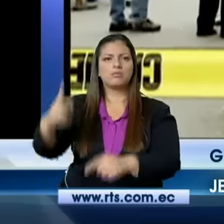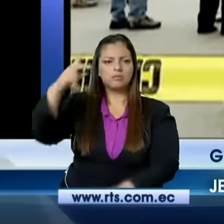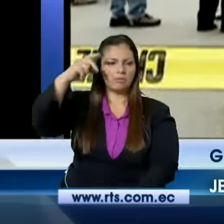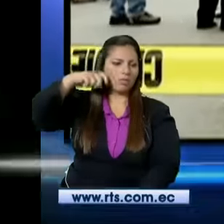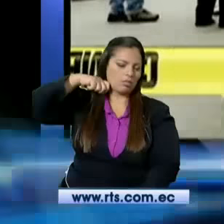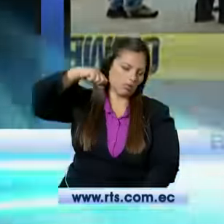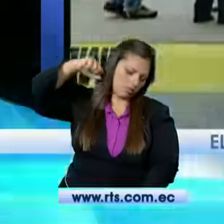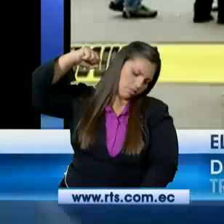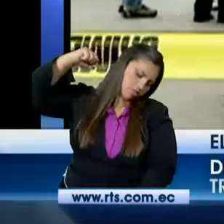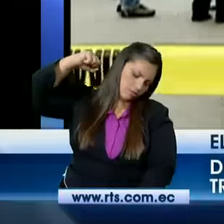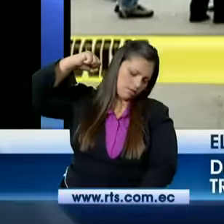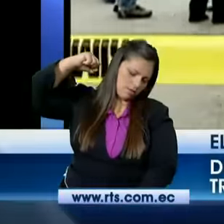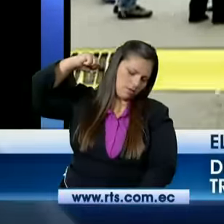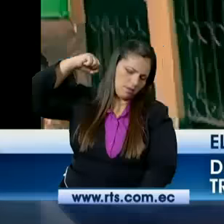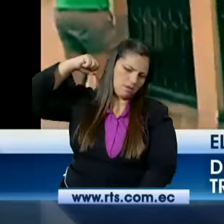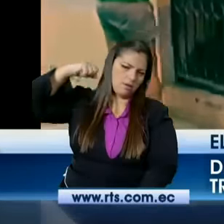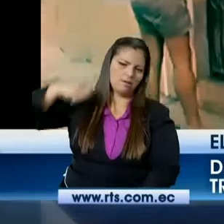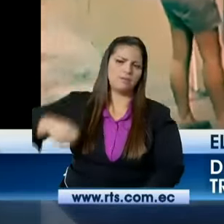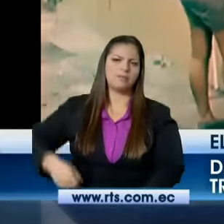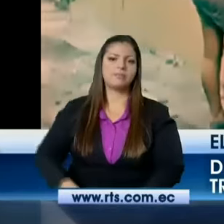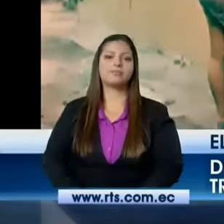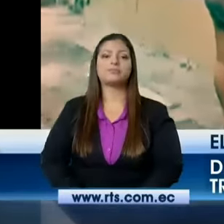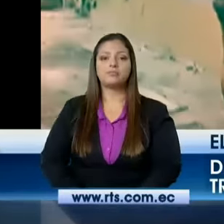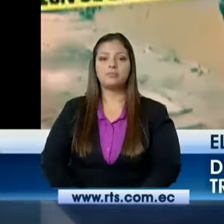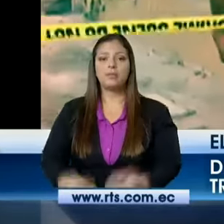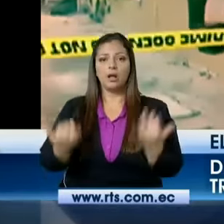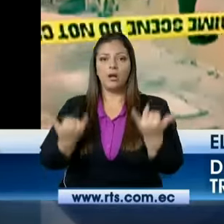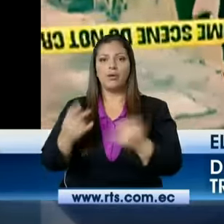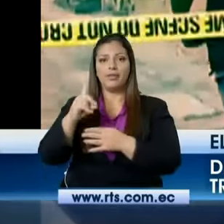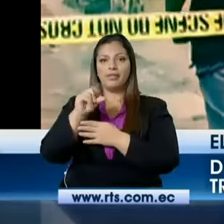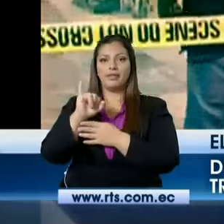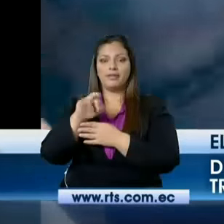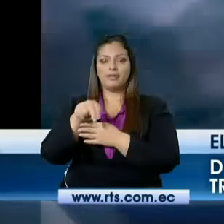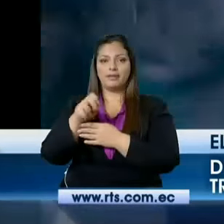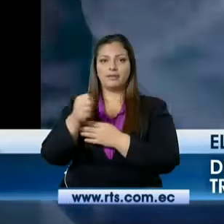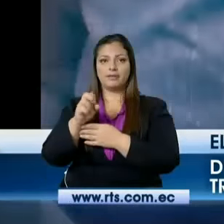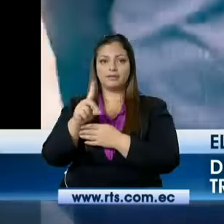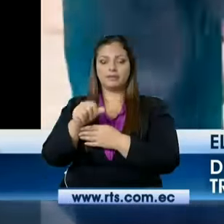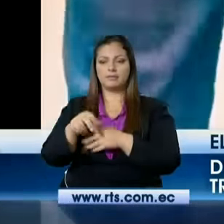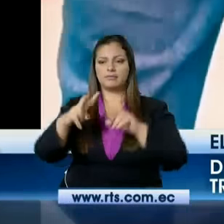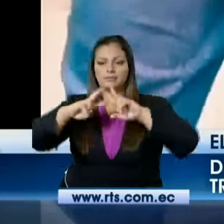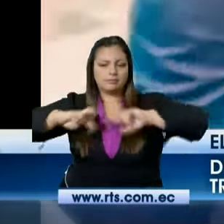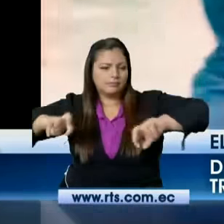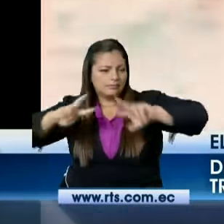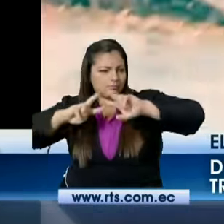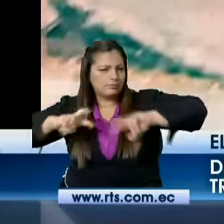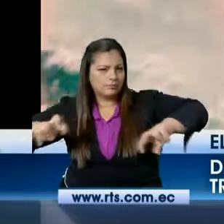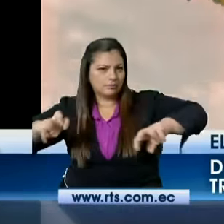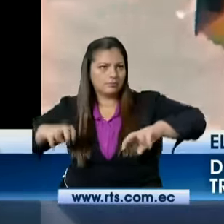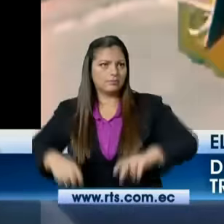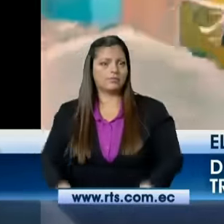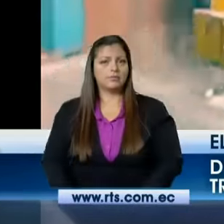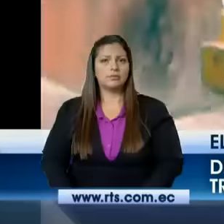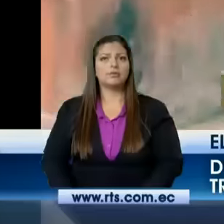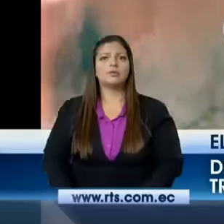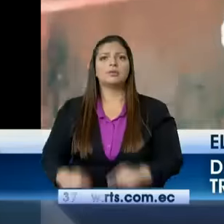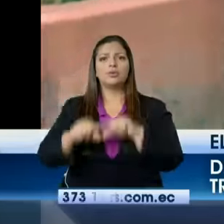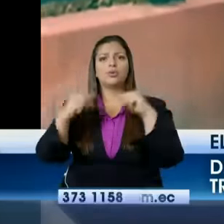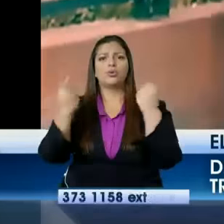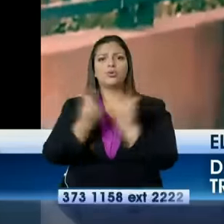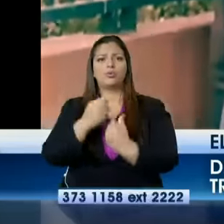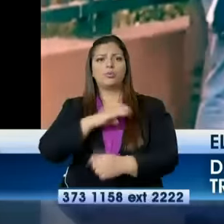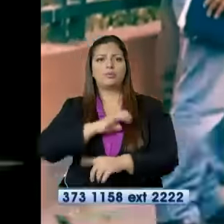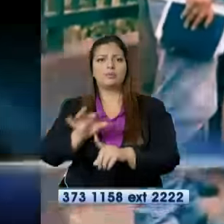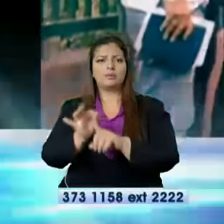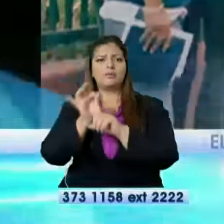pendiendo sobre una viga. La DINASED investiga el caso. Nuestro personal de criminalística en el sitio del suceso pues